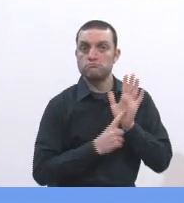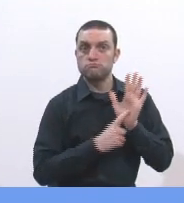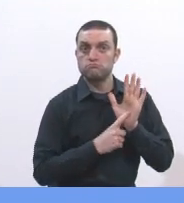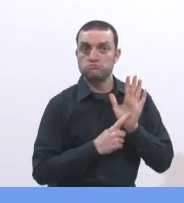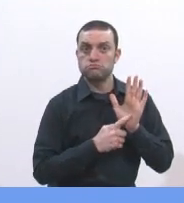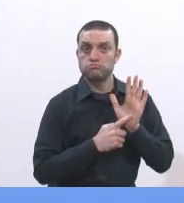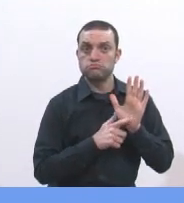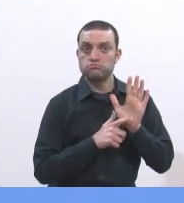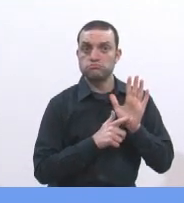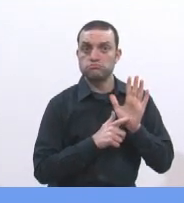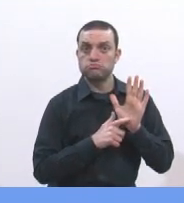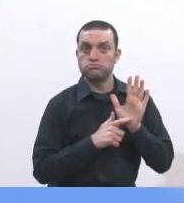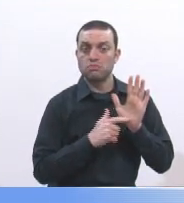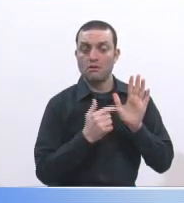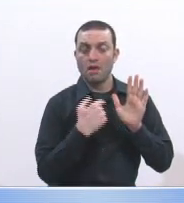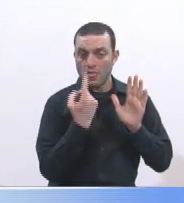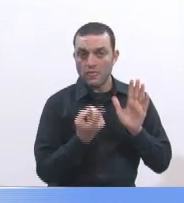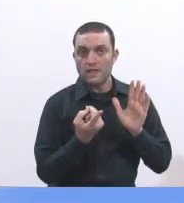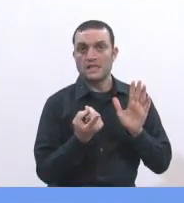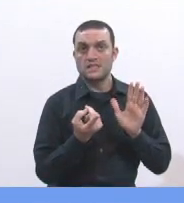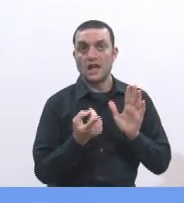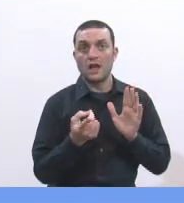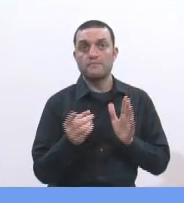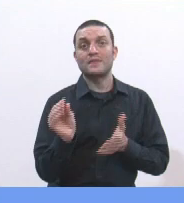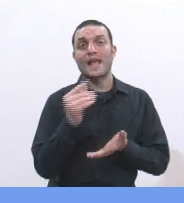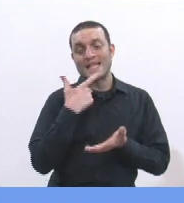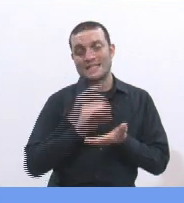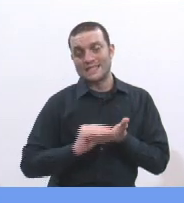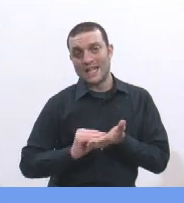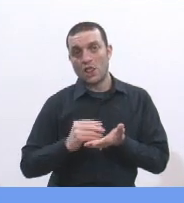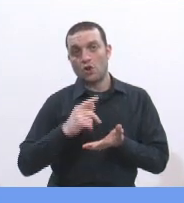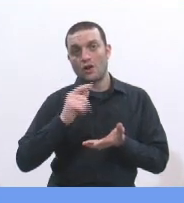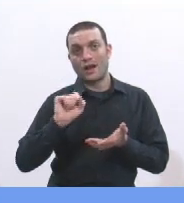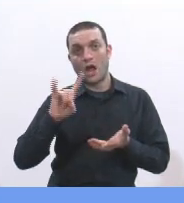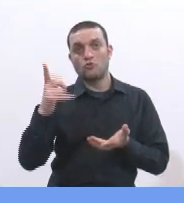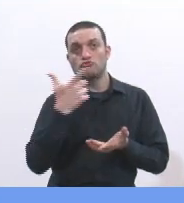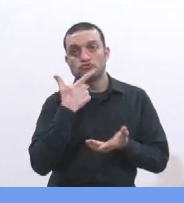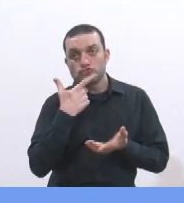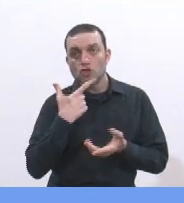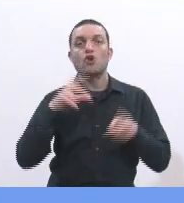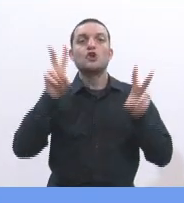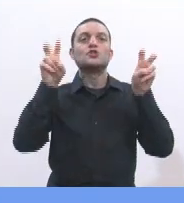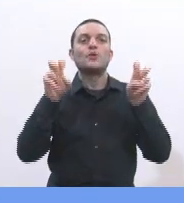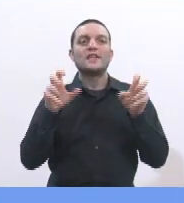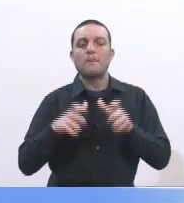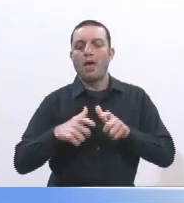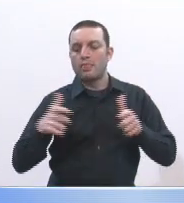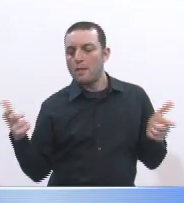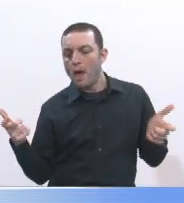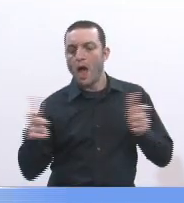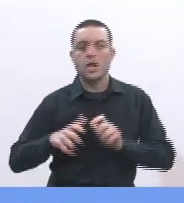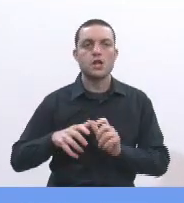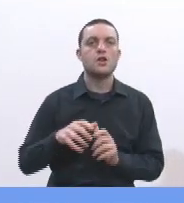algunas de los planteos que hizo el senador close respecto al tamaño eso puede ser material reglamentación